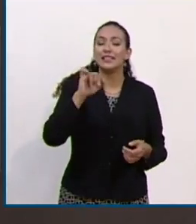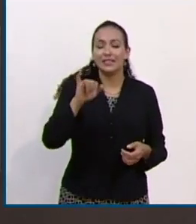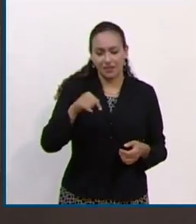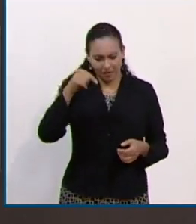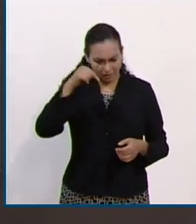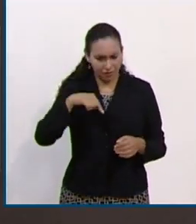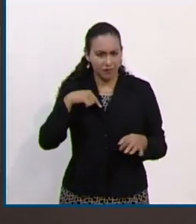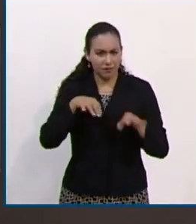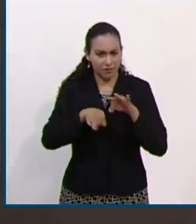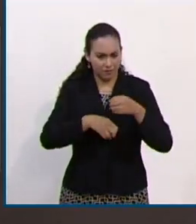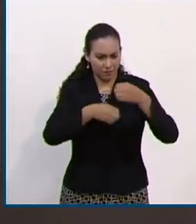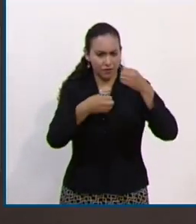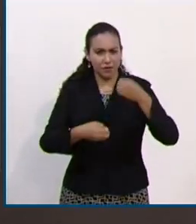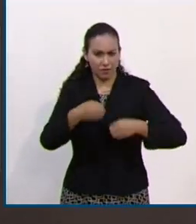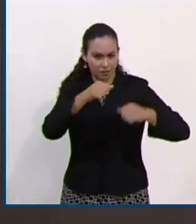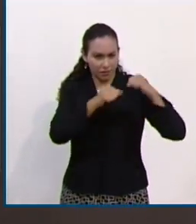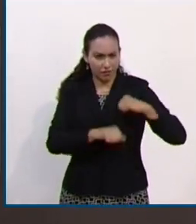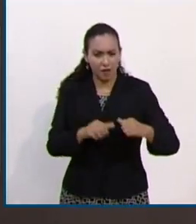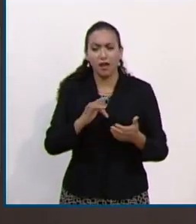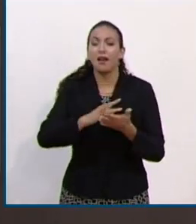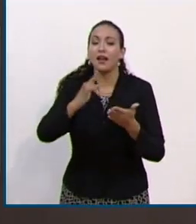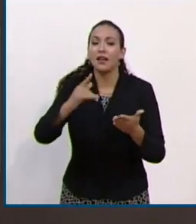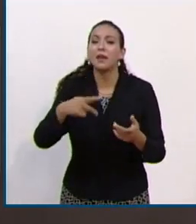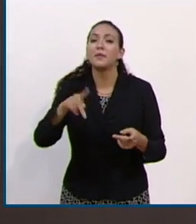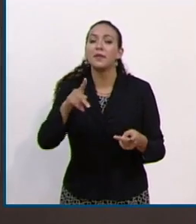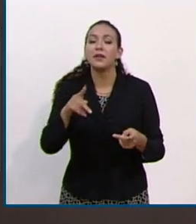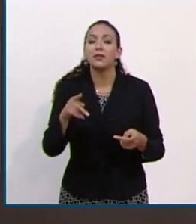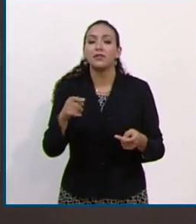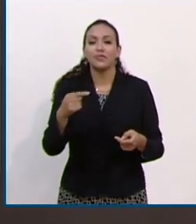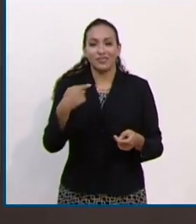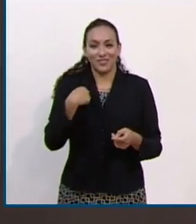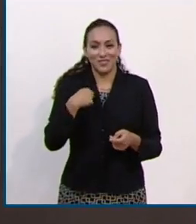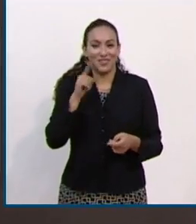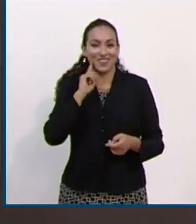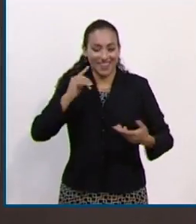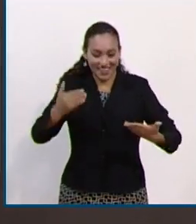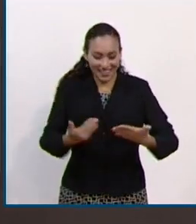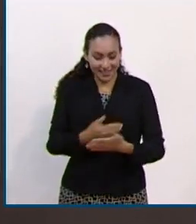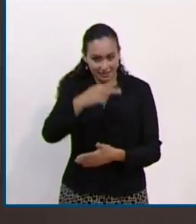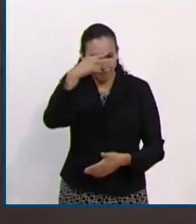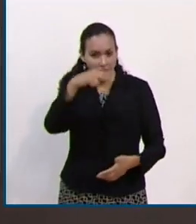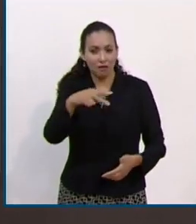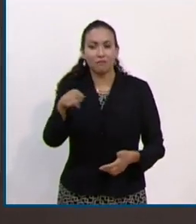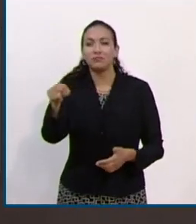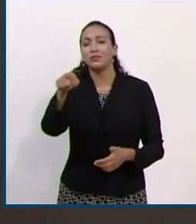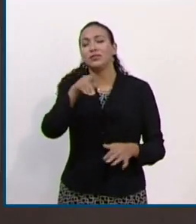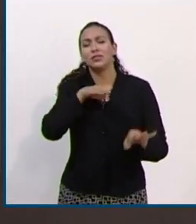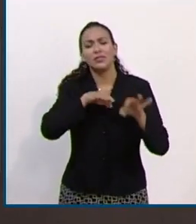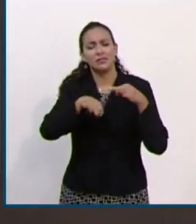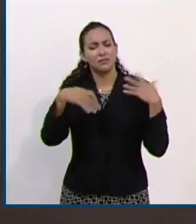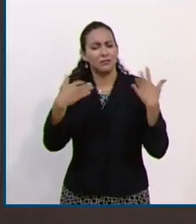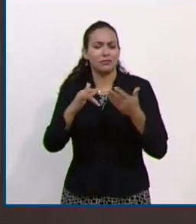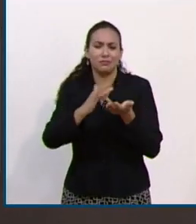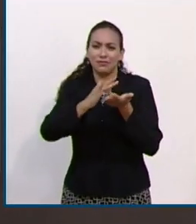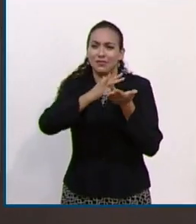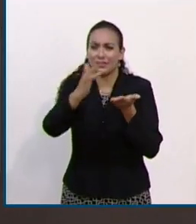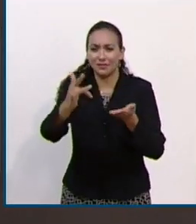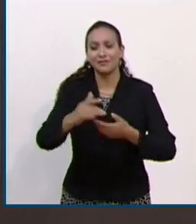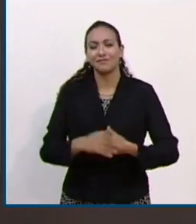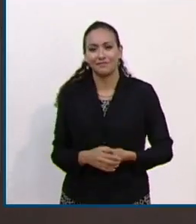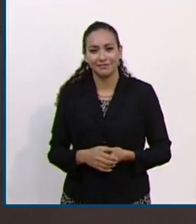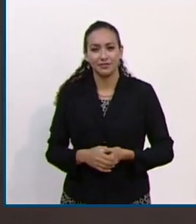Poder Judicial de la Federación, sino como mexicana, el trabajo que realizan